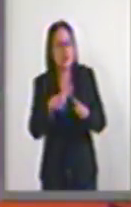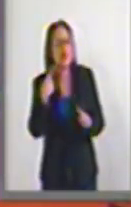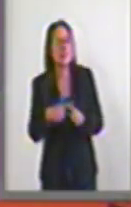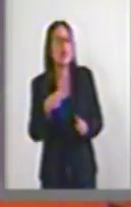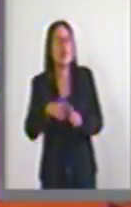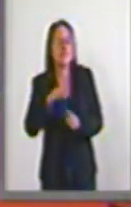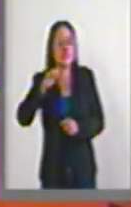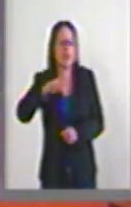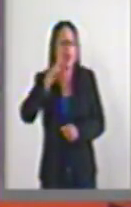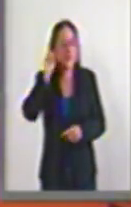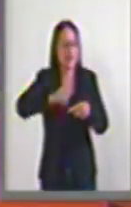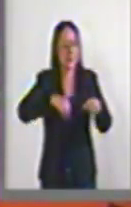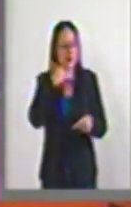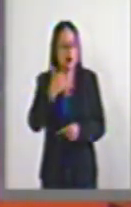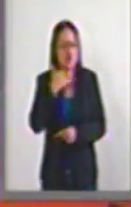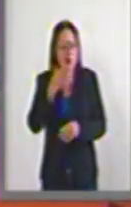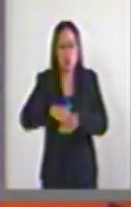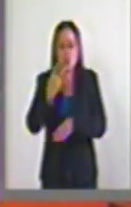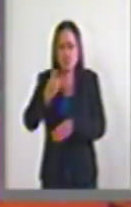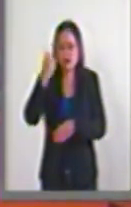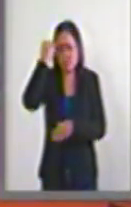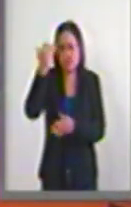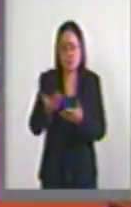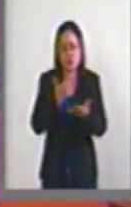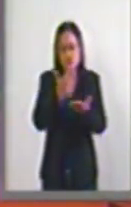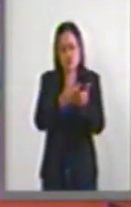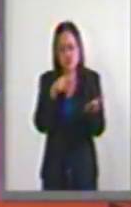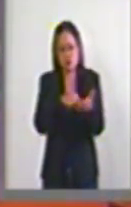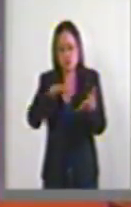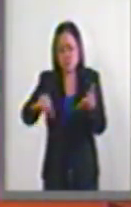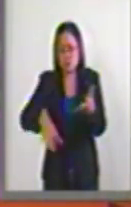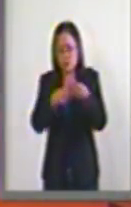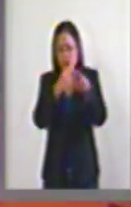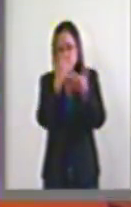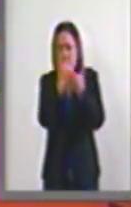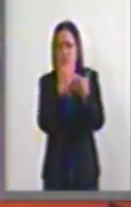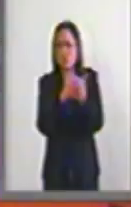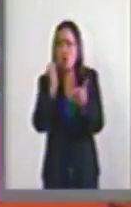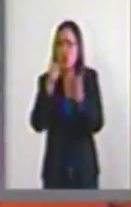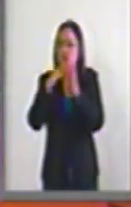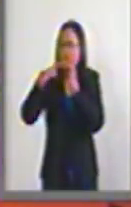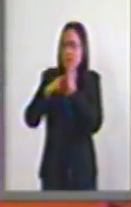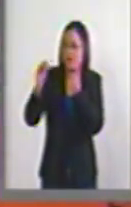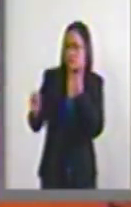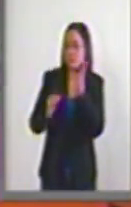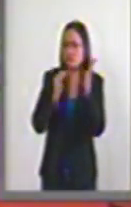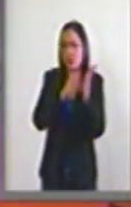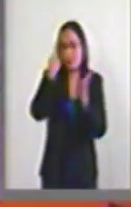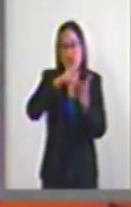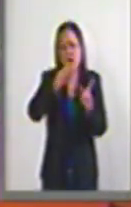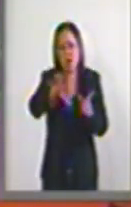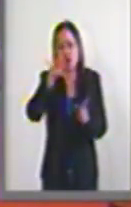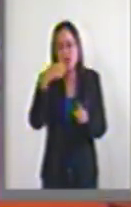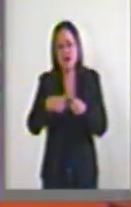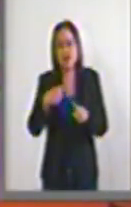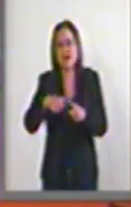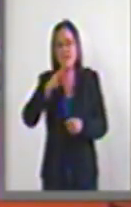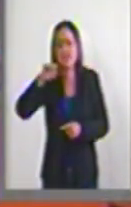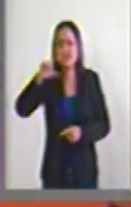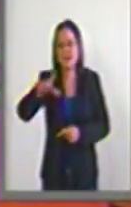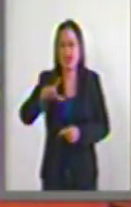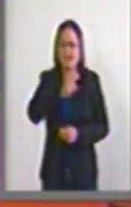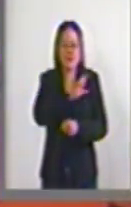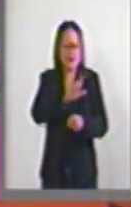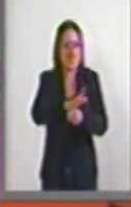sentido, la presente iniciativa adiciona otros requisitos para poder ocupar el cargo de fiscal